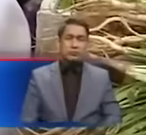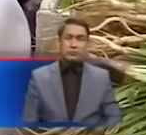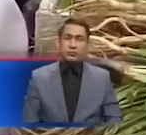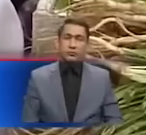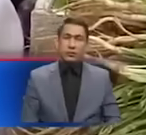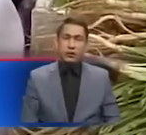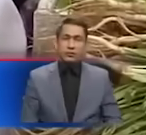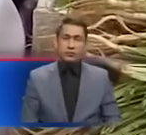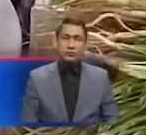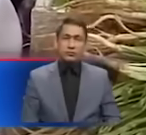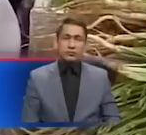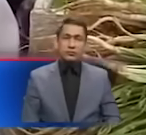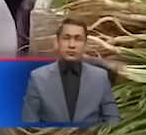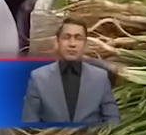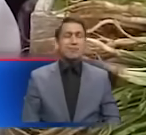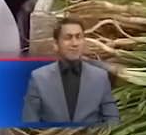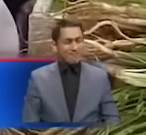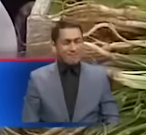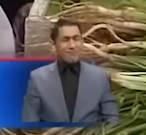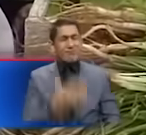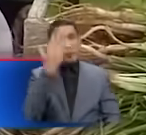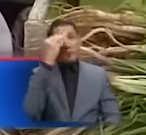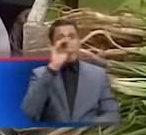estaban vendiendo hoy? Sí, buenas tardes.